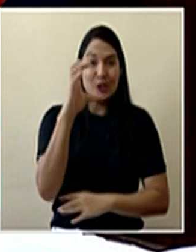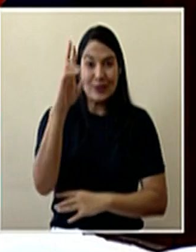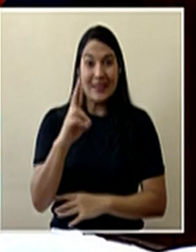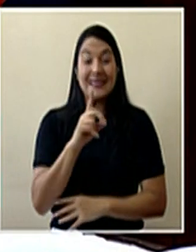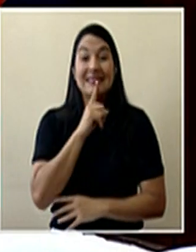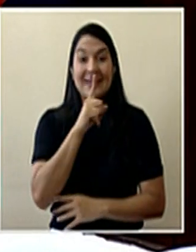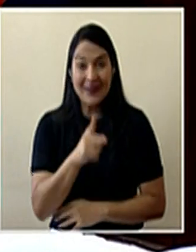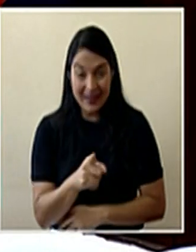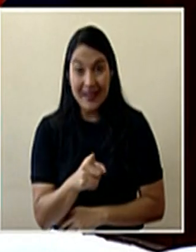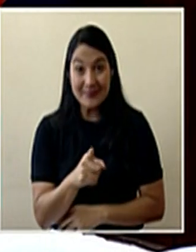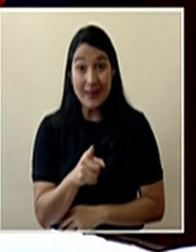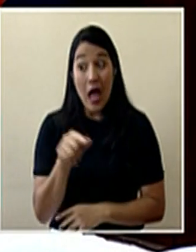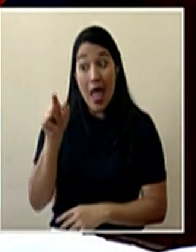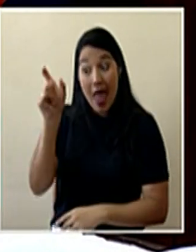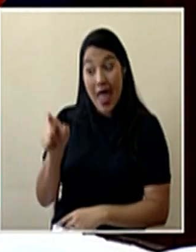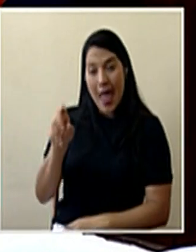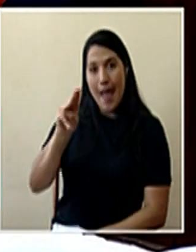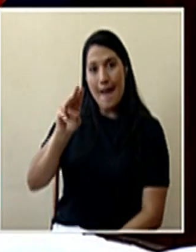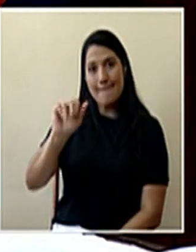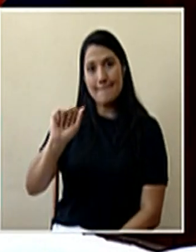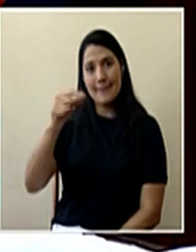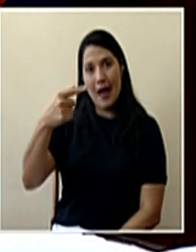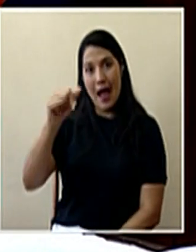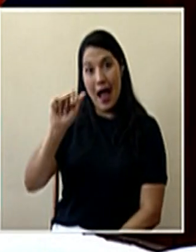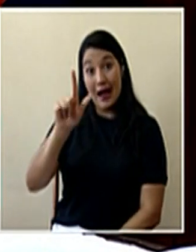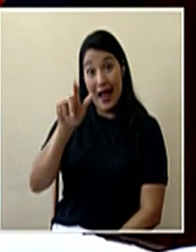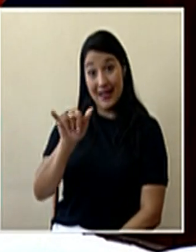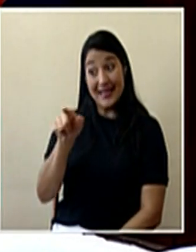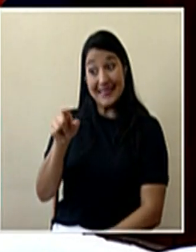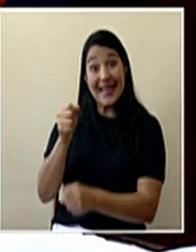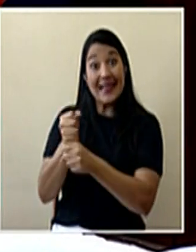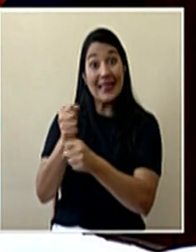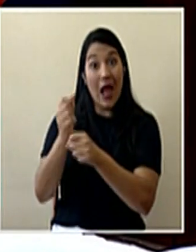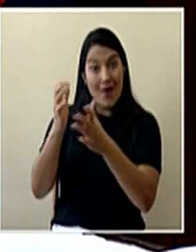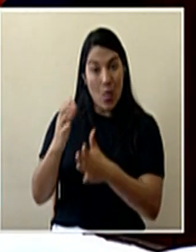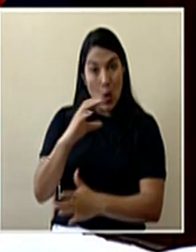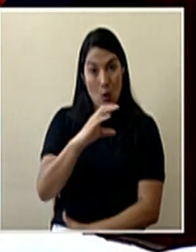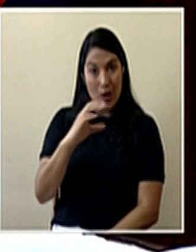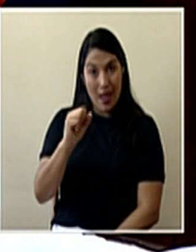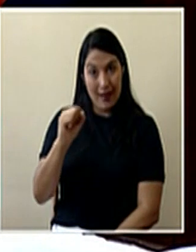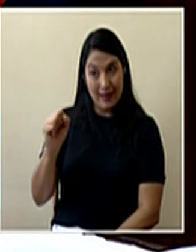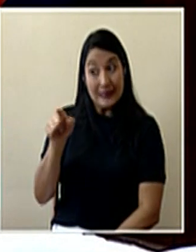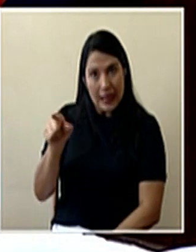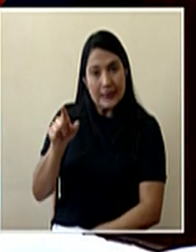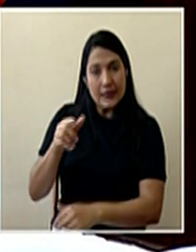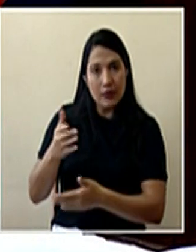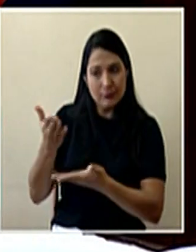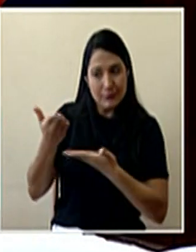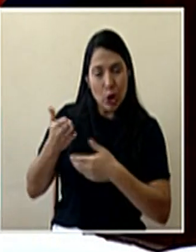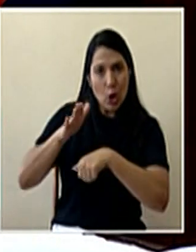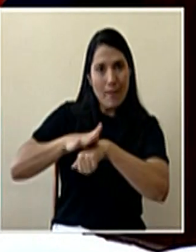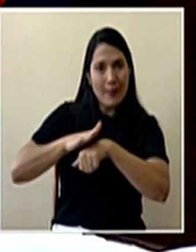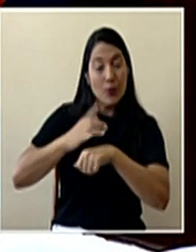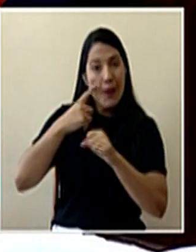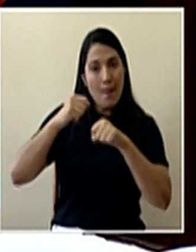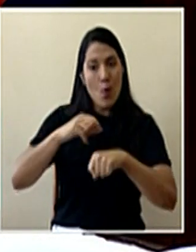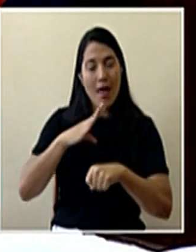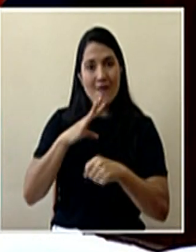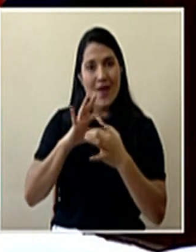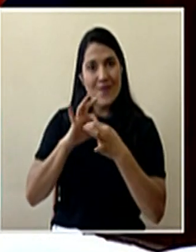una paciente que ella trabaja en la institución. Ella, de hecho, dio autorización para que hablemos respecto al caso de